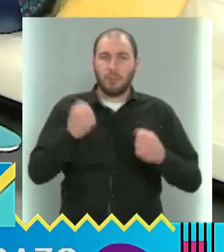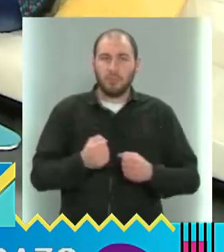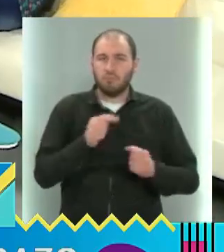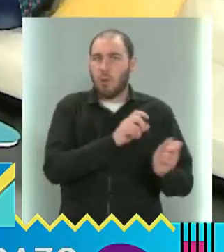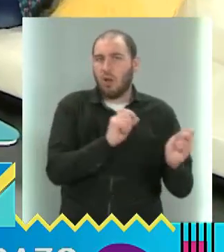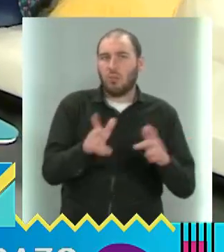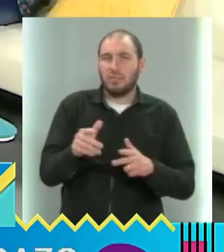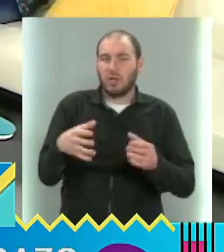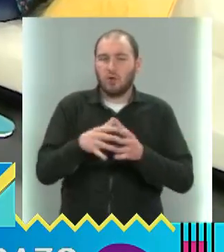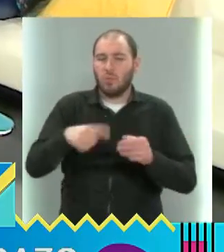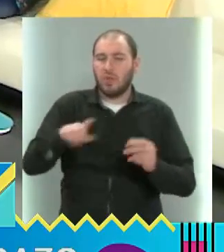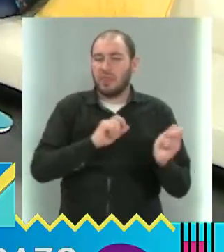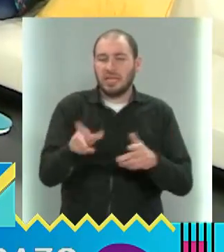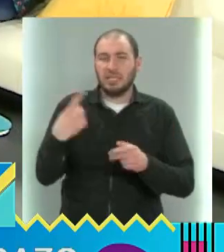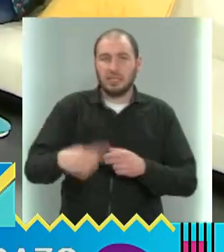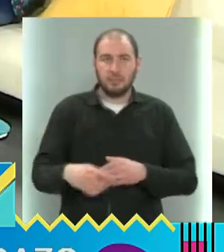les dirías a esos sectores?